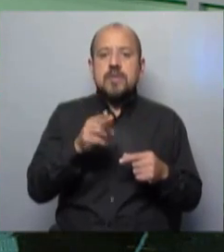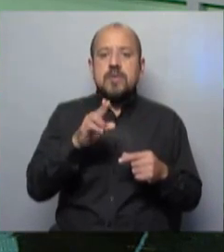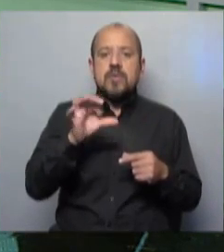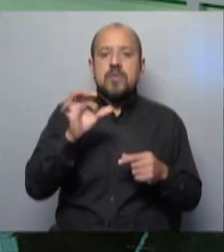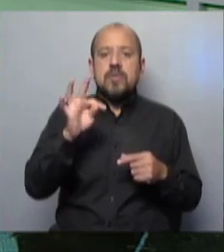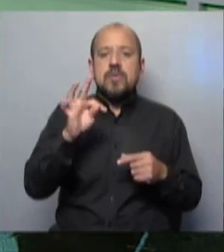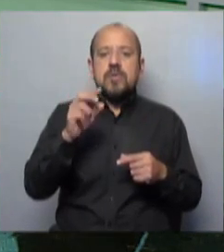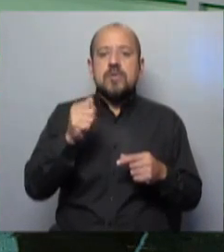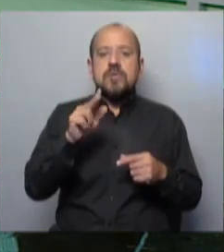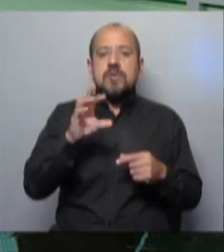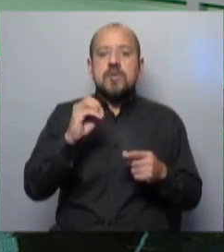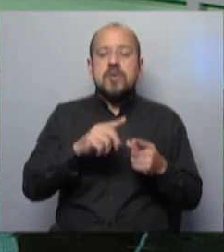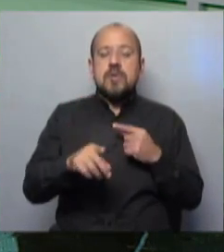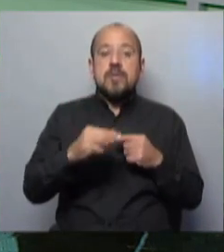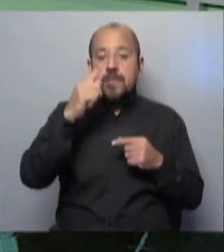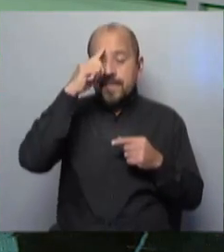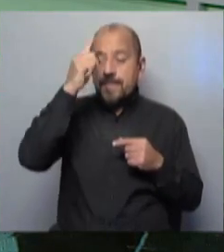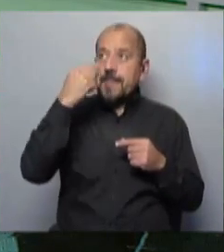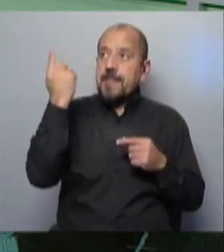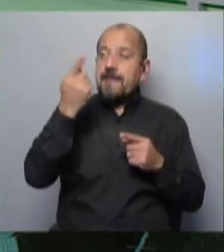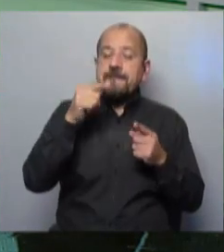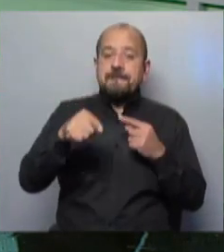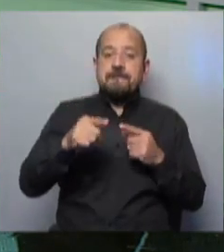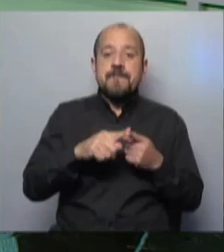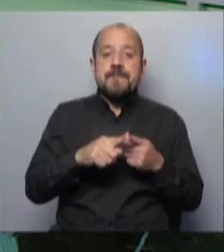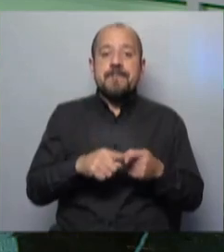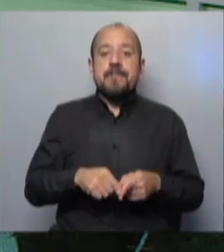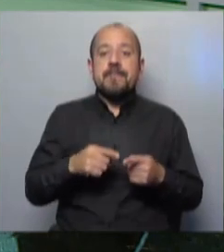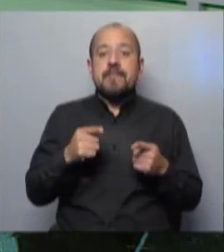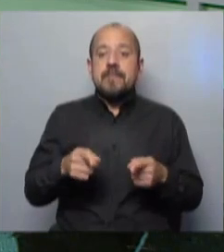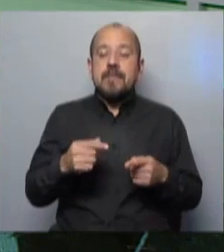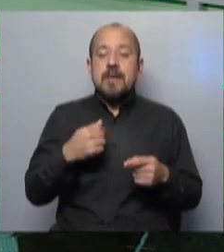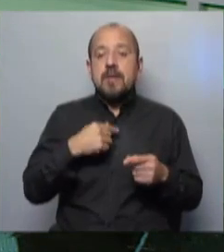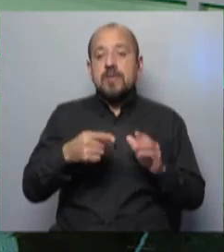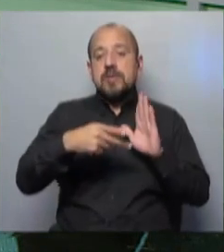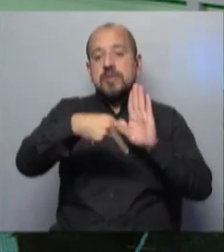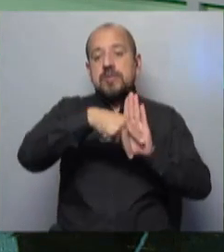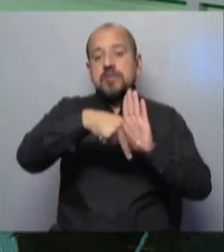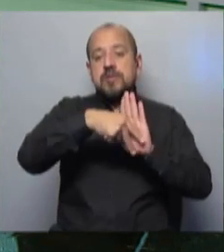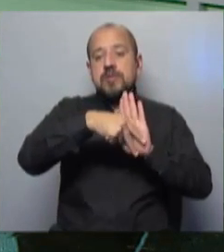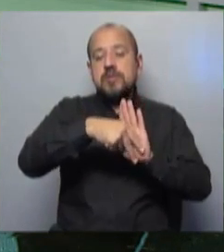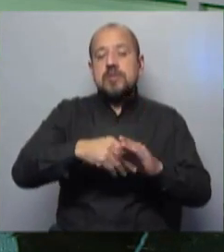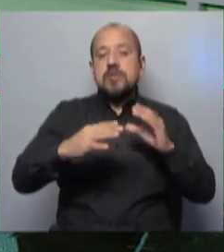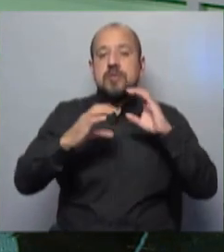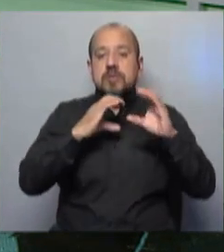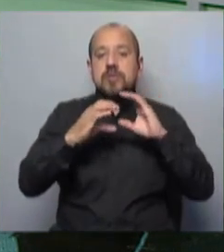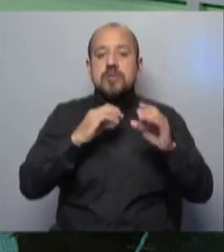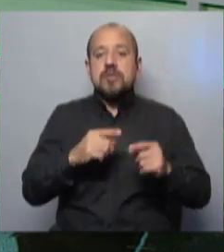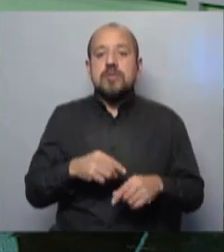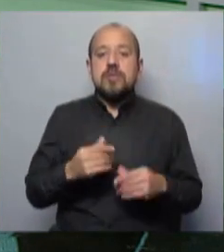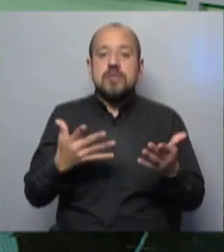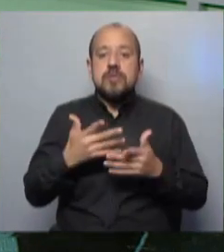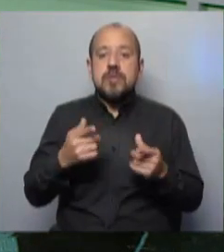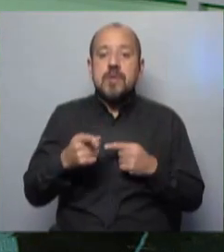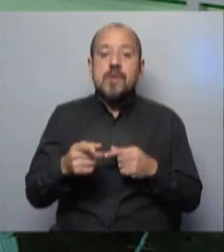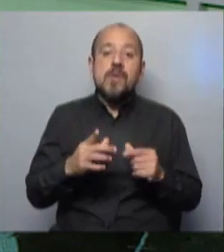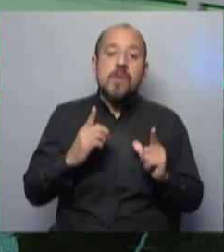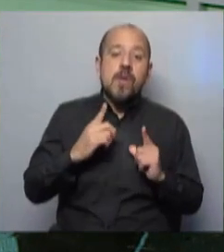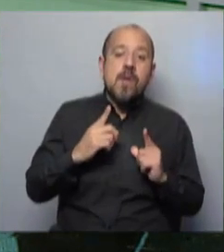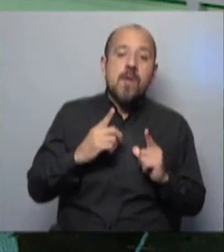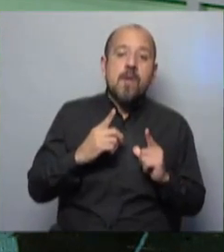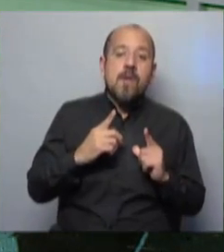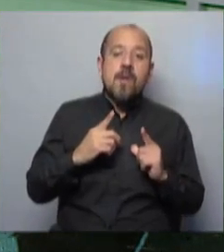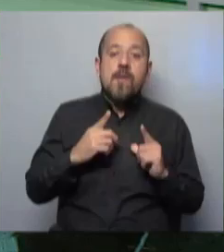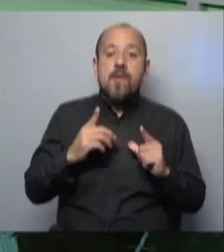extranjerización que habilitan este tipo de movimientos vinculados a nuestra normativa de telecomunicaciones así que ahora lo que queda es pérez son